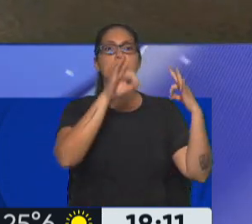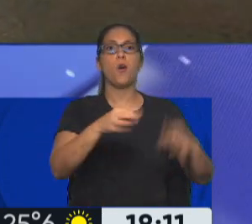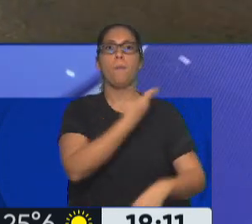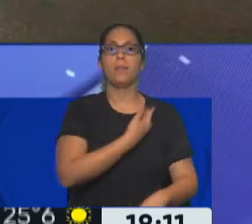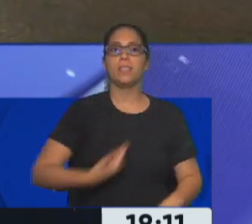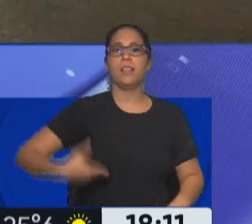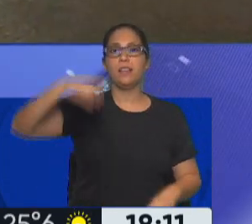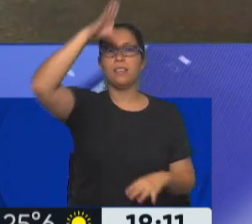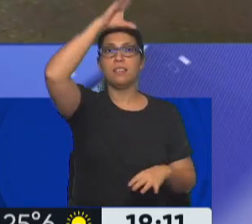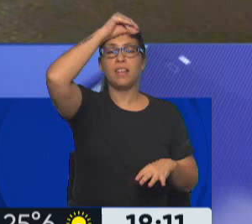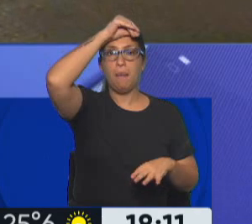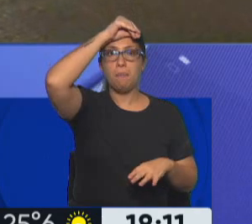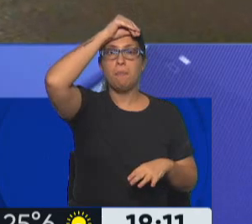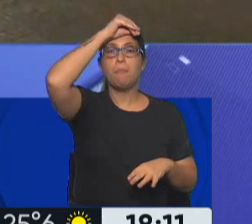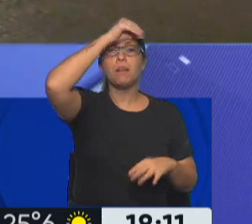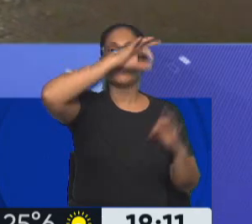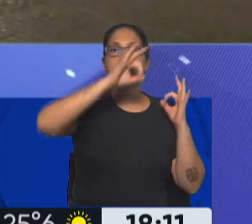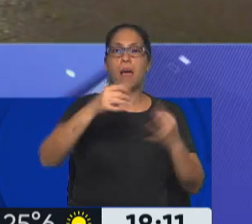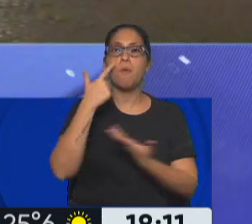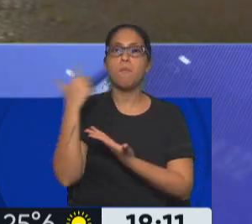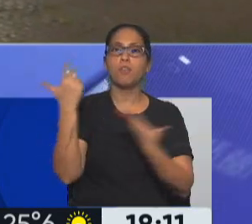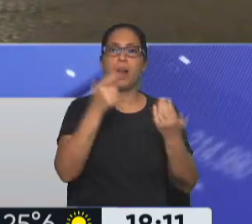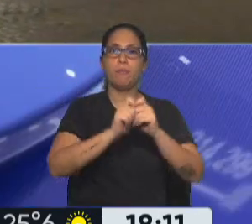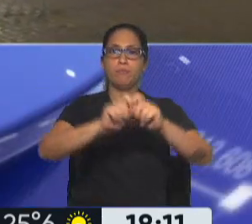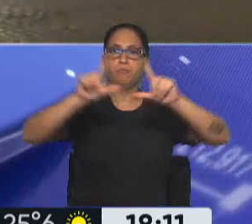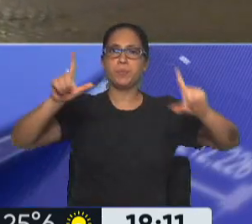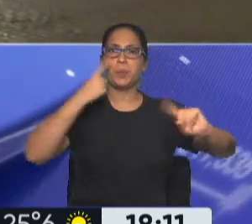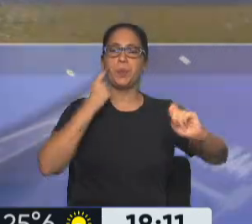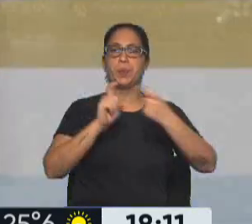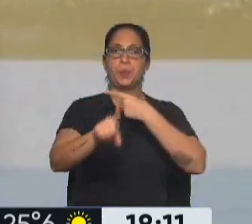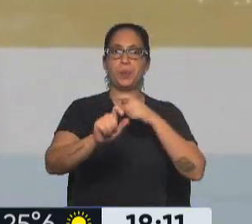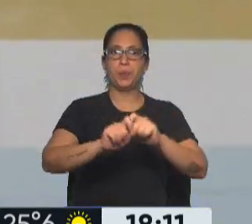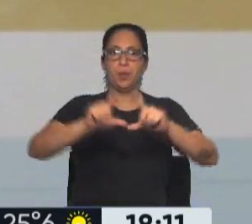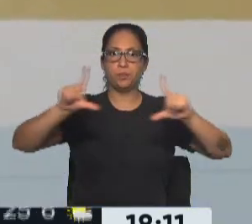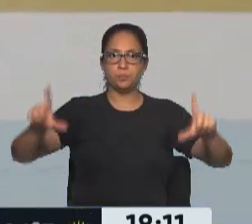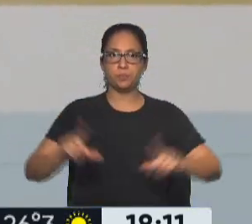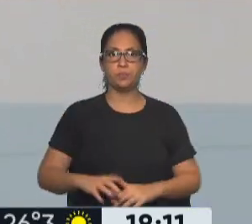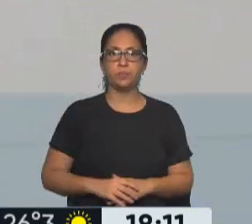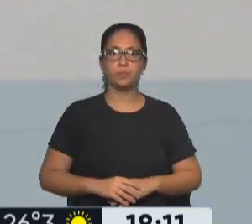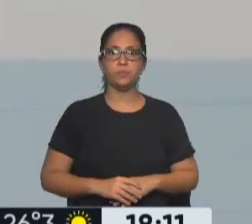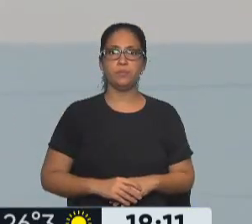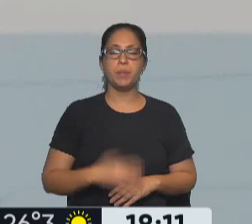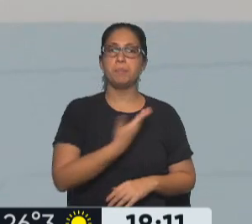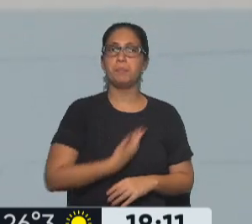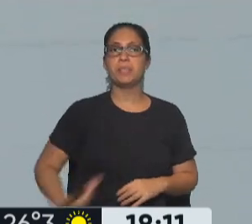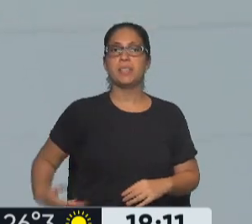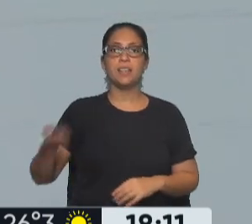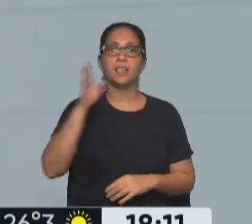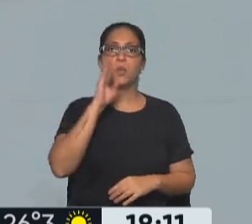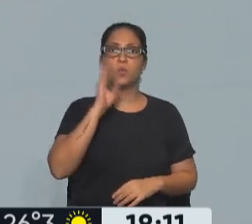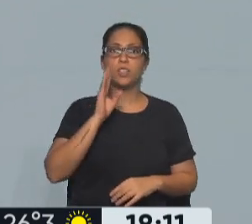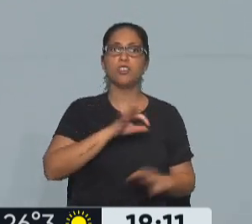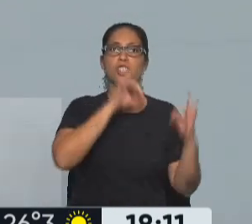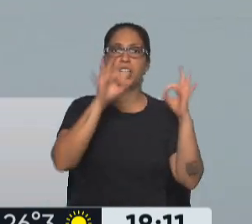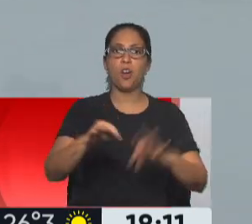Estados Unidos, Donald Trump, y estamos compartiendo la imagen en vivo, la llegada del presidente de los Estados Unidos. Allí está